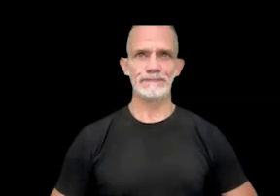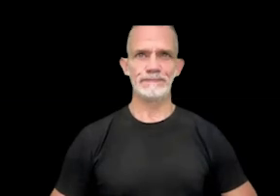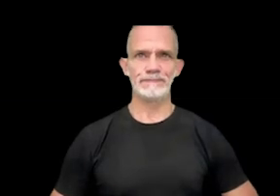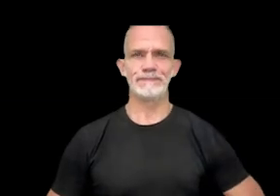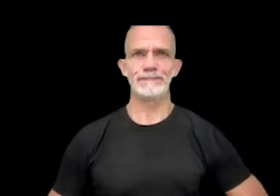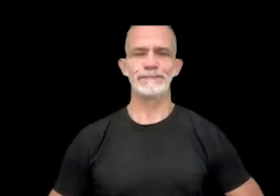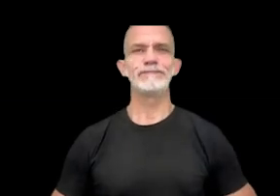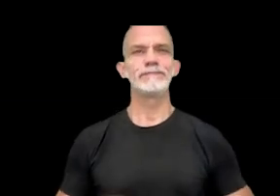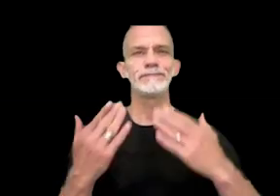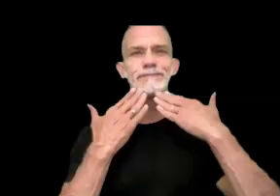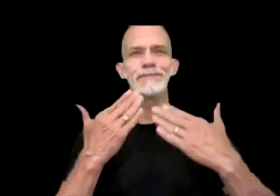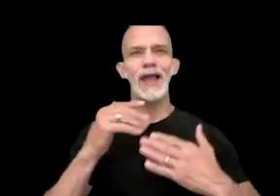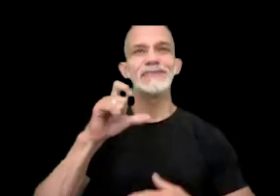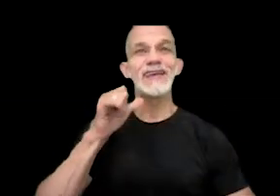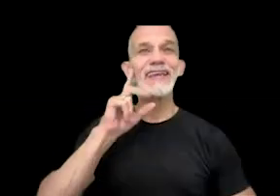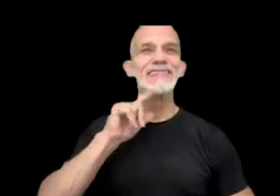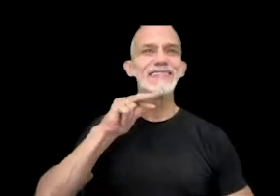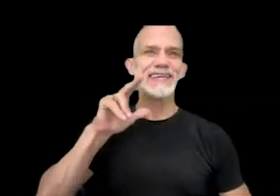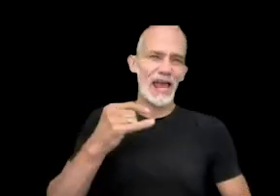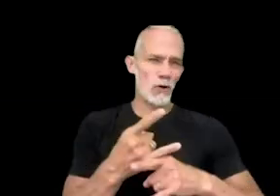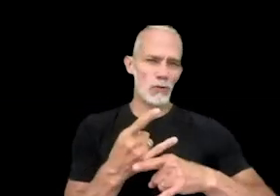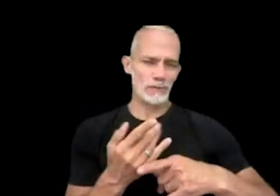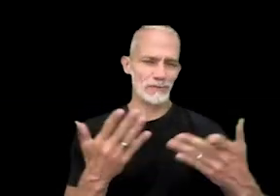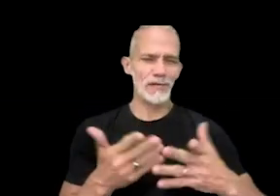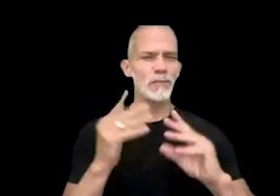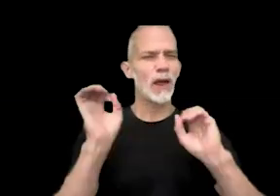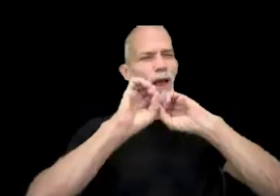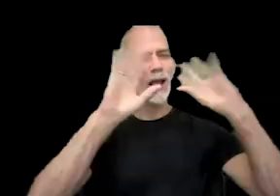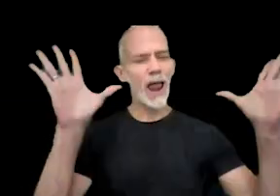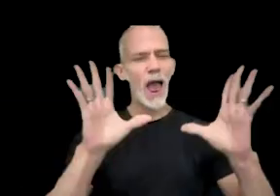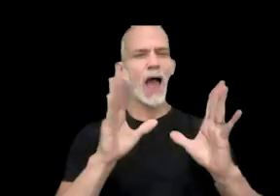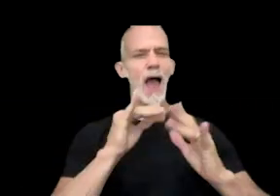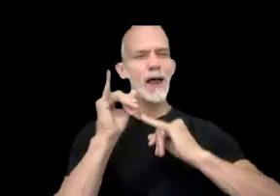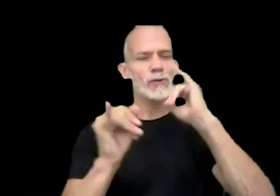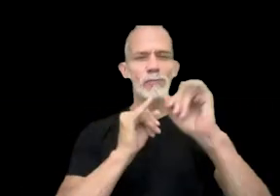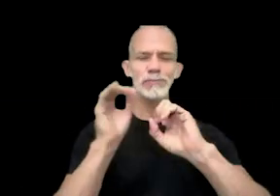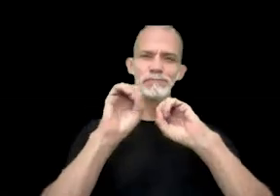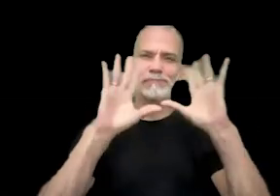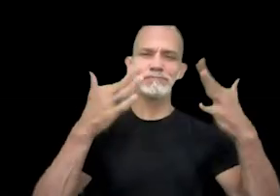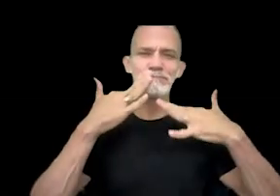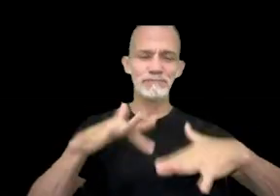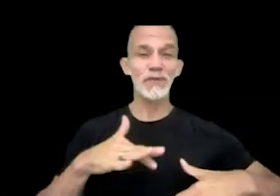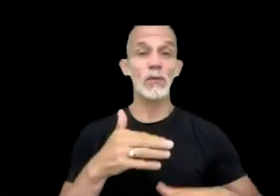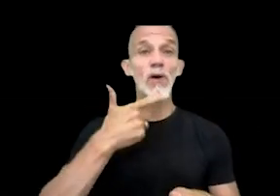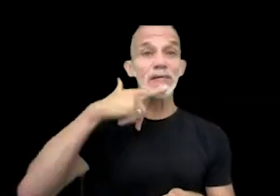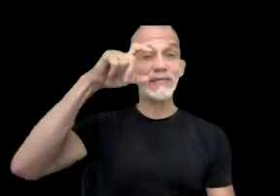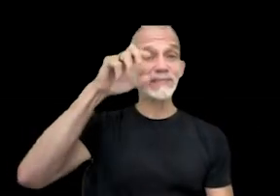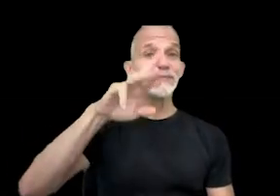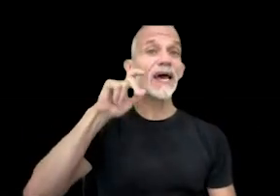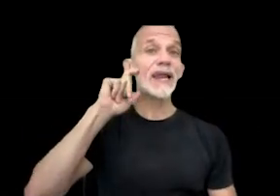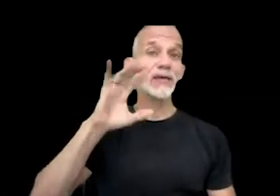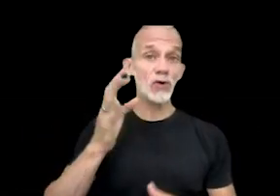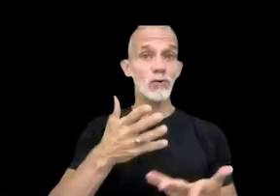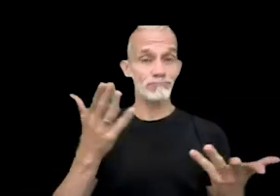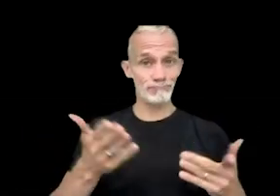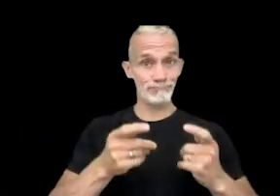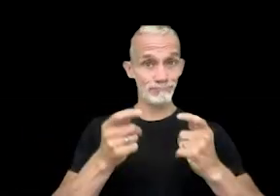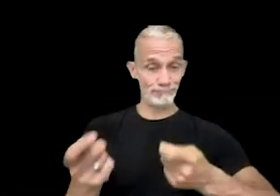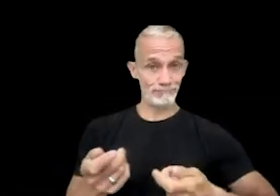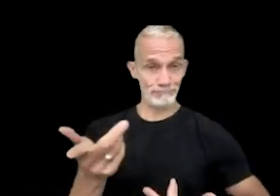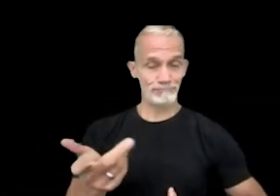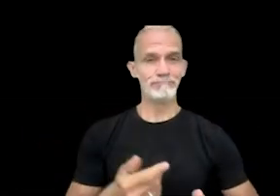Bueno, gracias Cristina, como siempre, por tu claridad. Y bueno, Sergio, te damos la palabra a vos